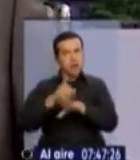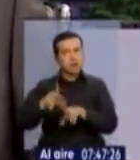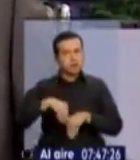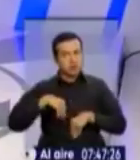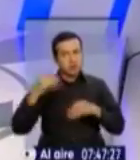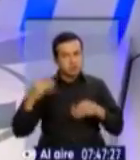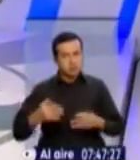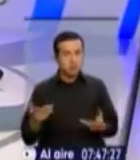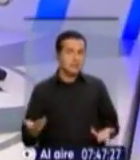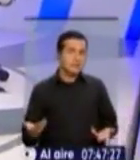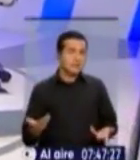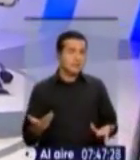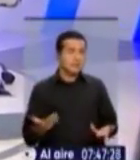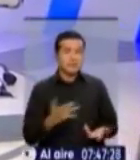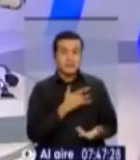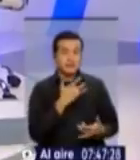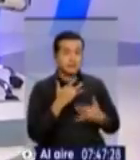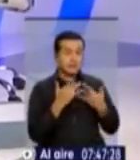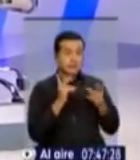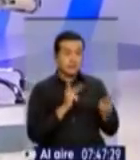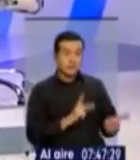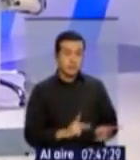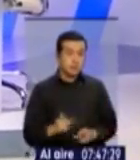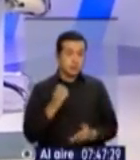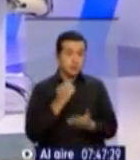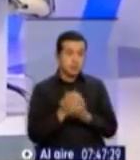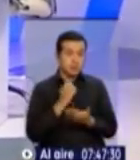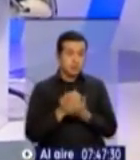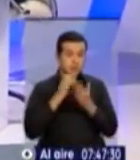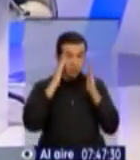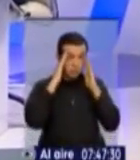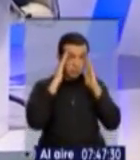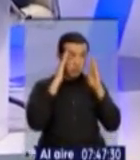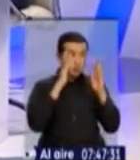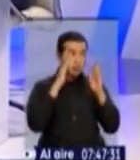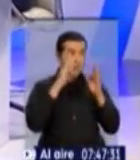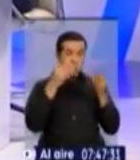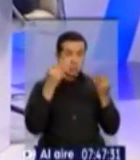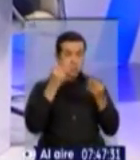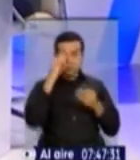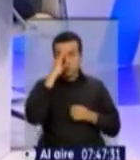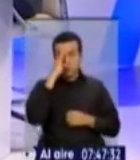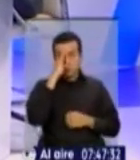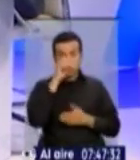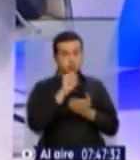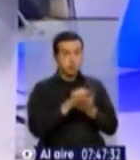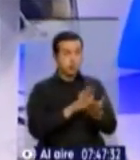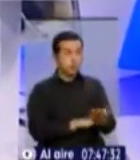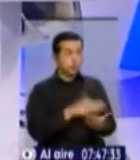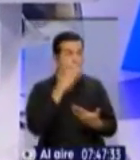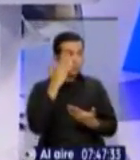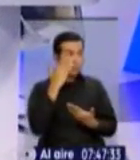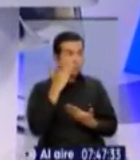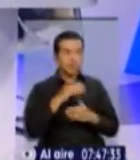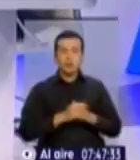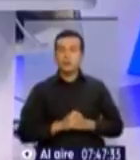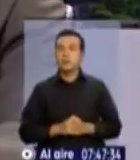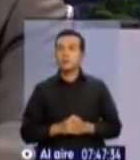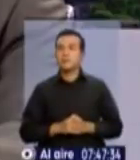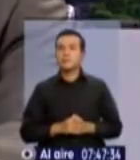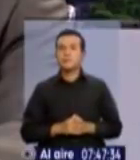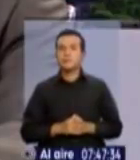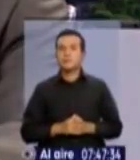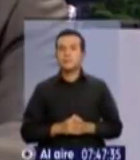sienten que este plan de medidas económicos responde a la esencia ideológica del proyecto político del ies o país digamos no se vulnera